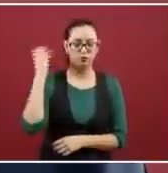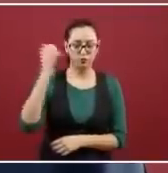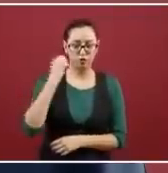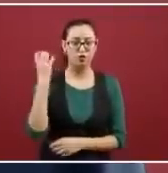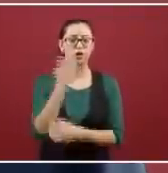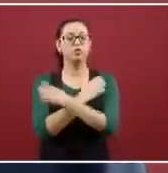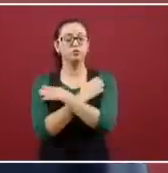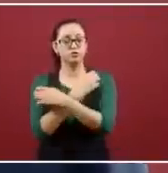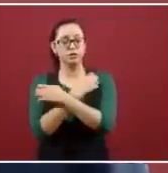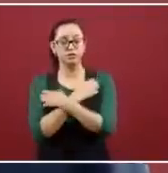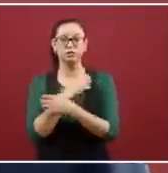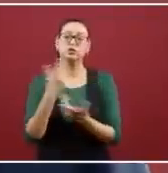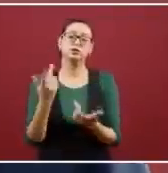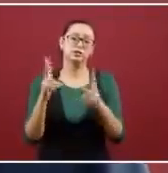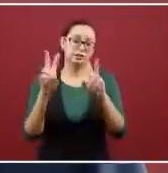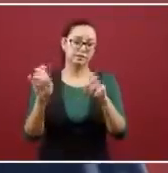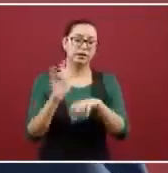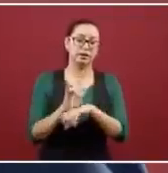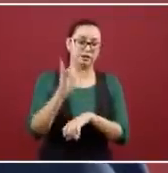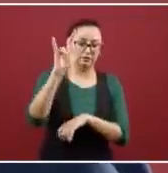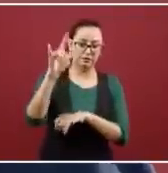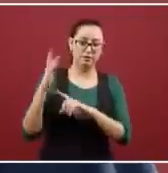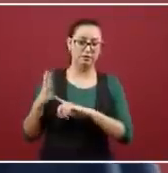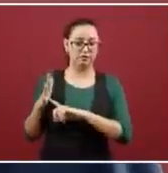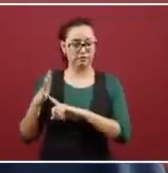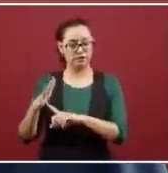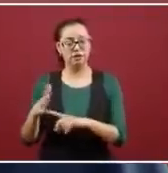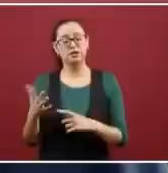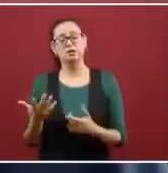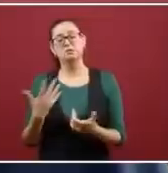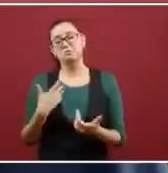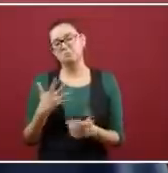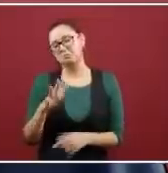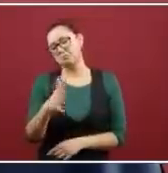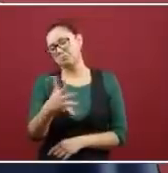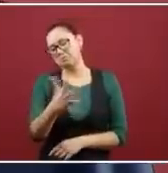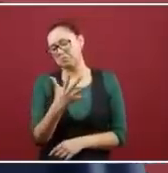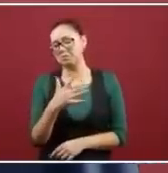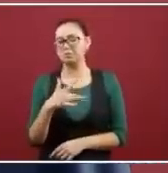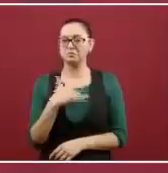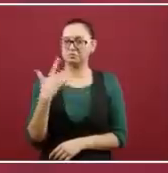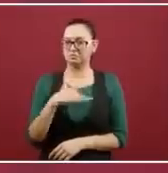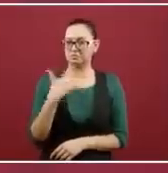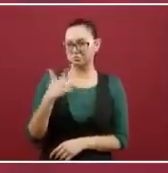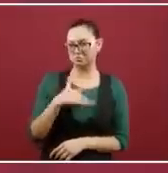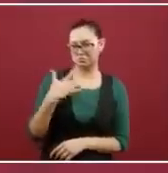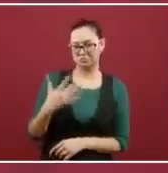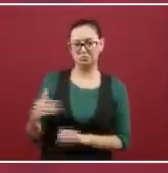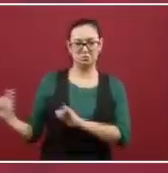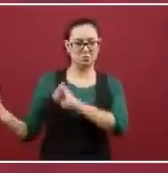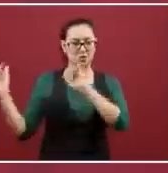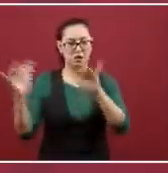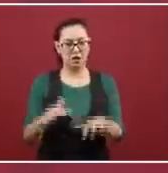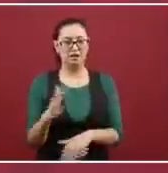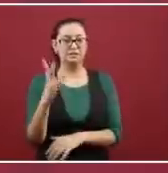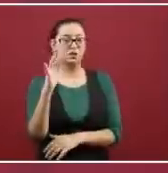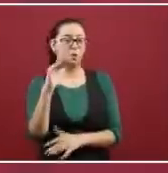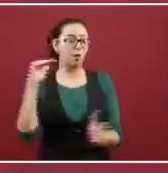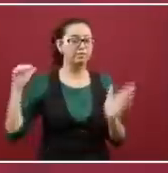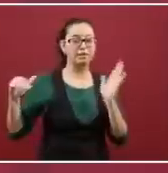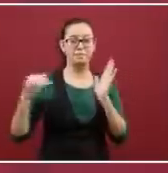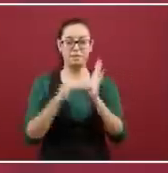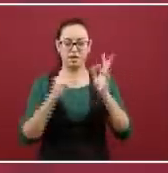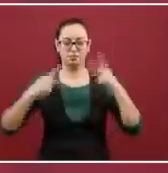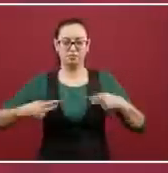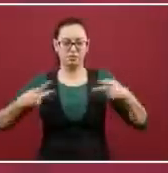aeroespacial. Y esperamos alrededor de 50,000 visitantes especializados.